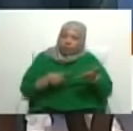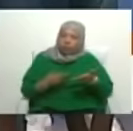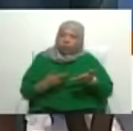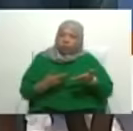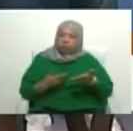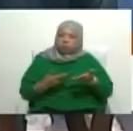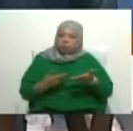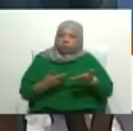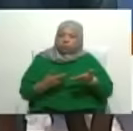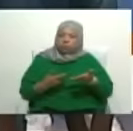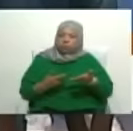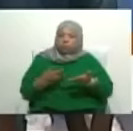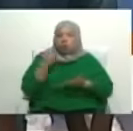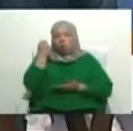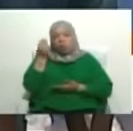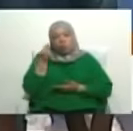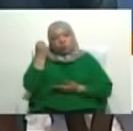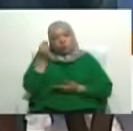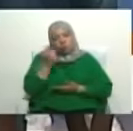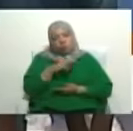Y nosotros suponíamos,